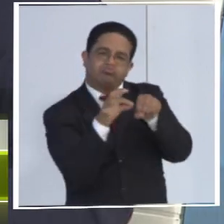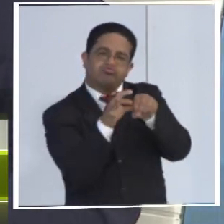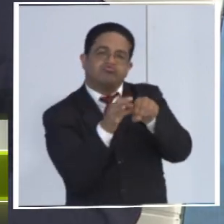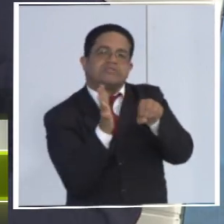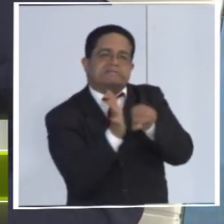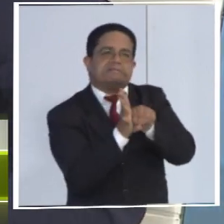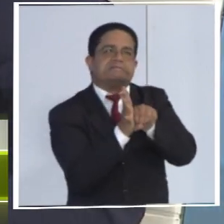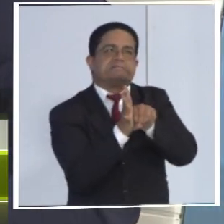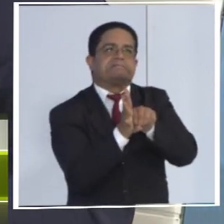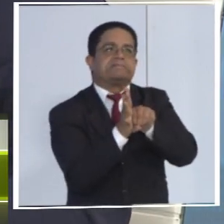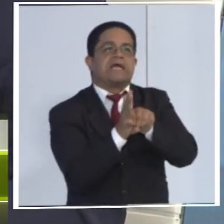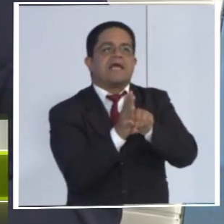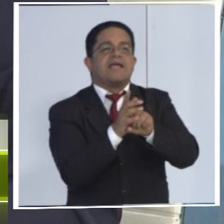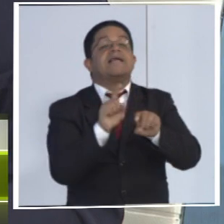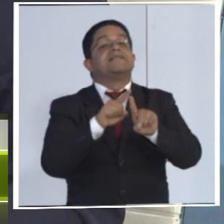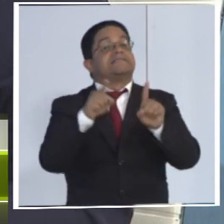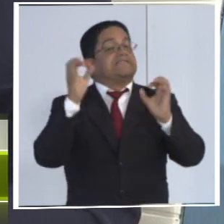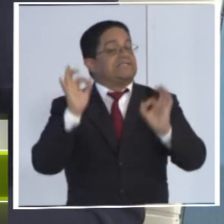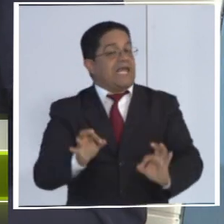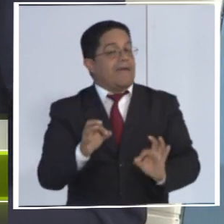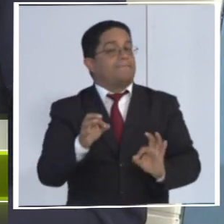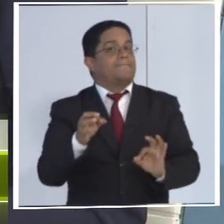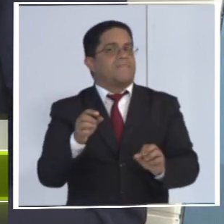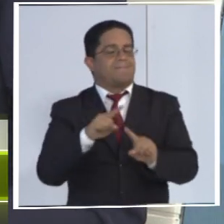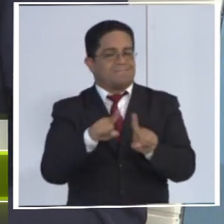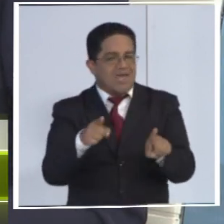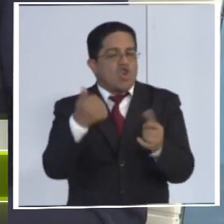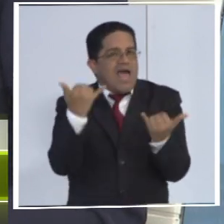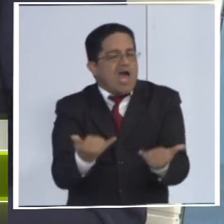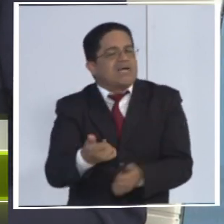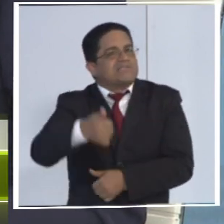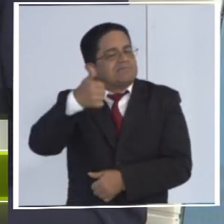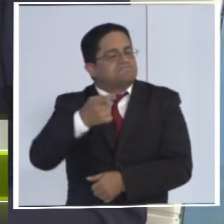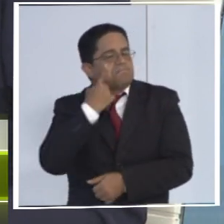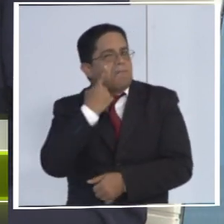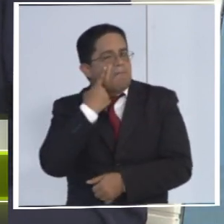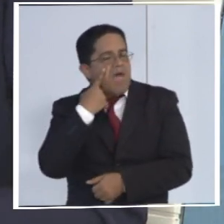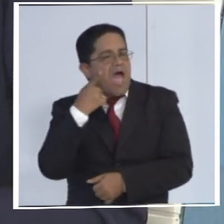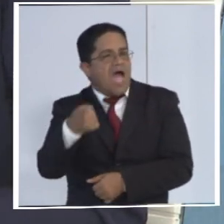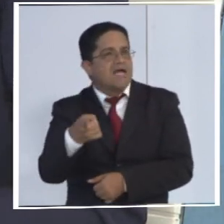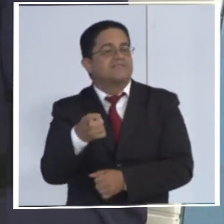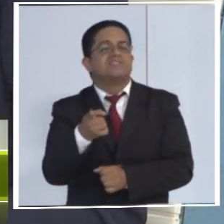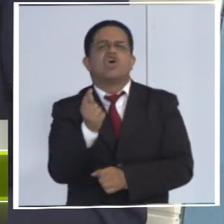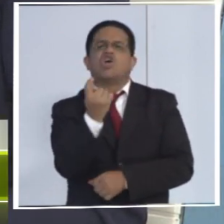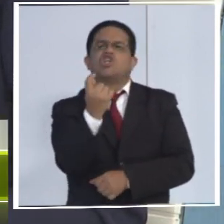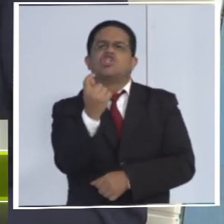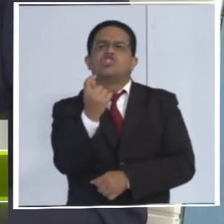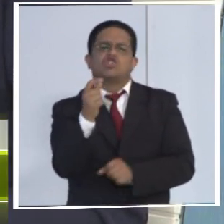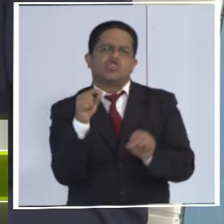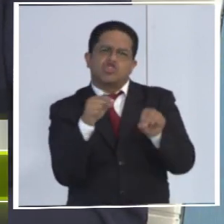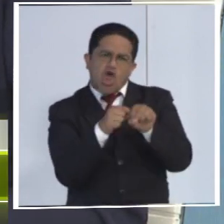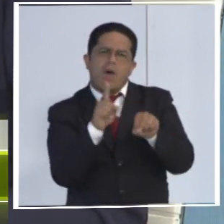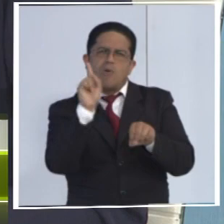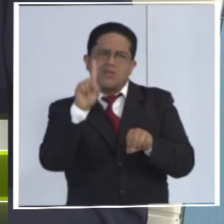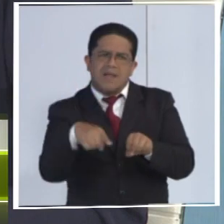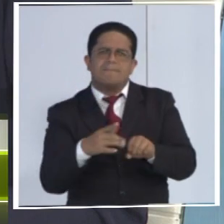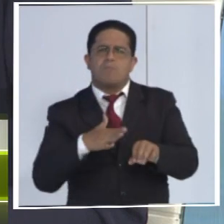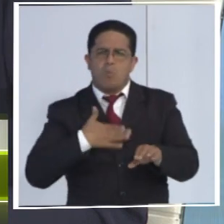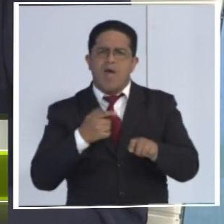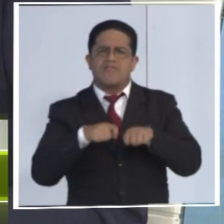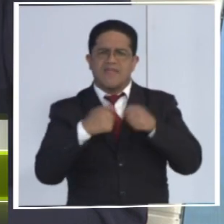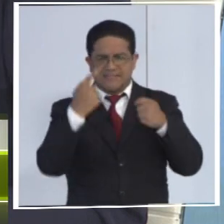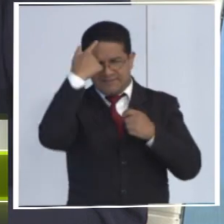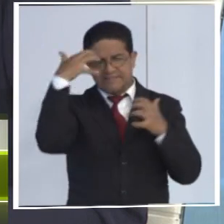siempre ha existido, pero tomó mucha fuerza por los casos que se estaban presentando. ¿Un trombo también puede afectar directamente nuestra